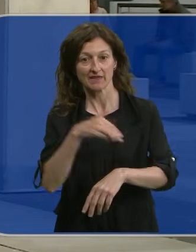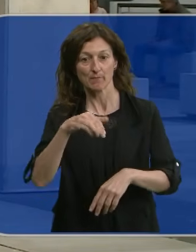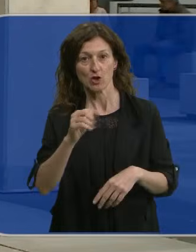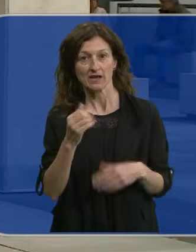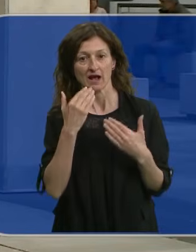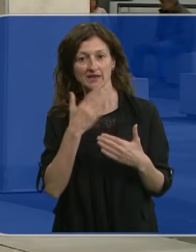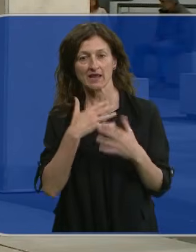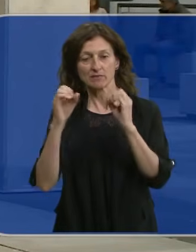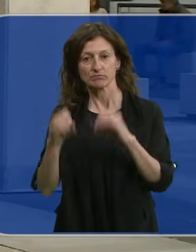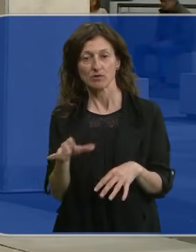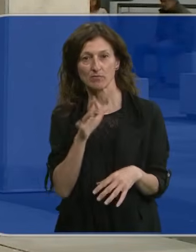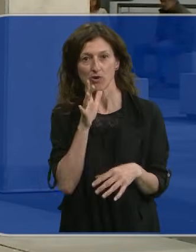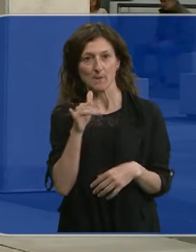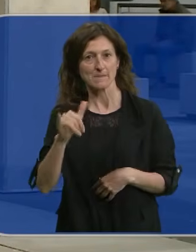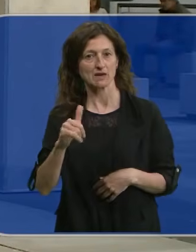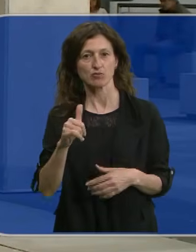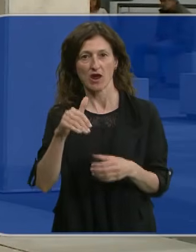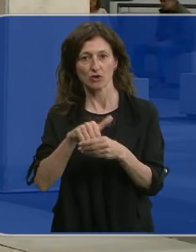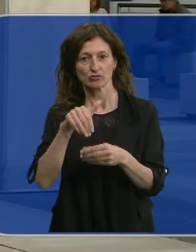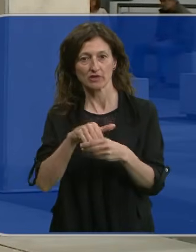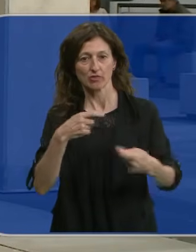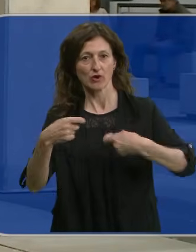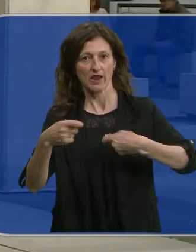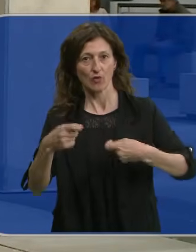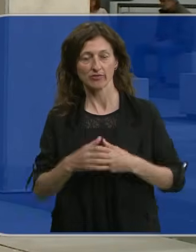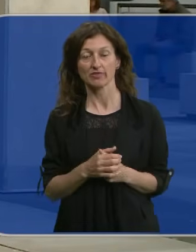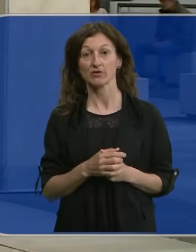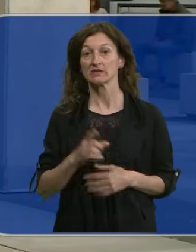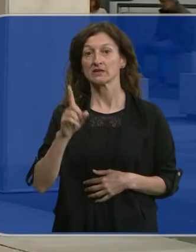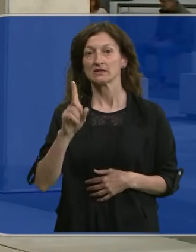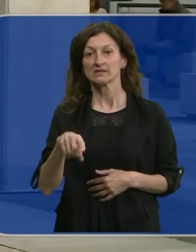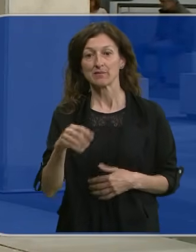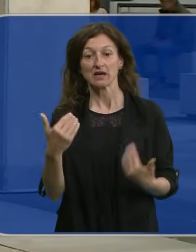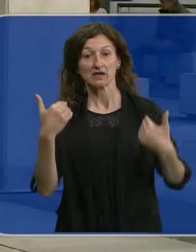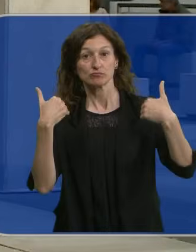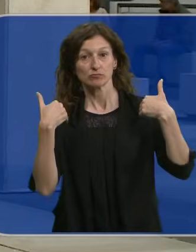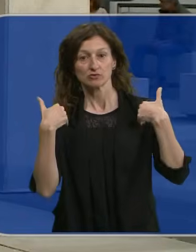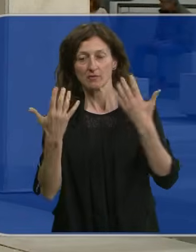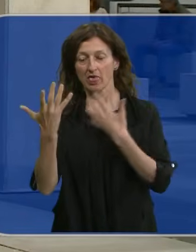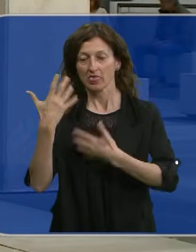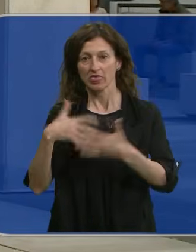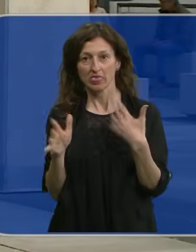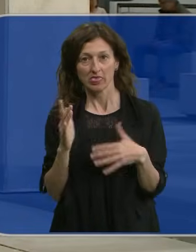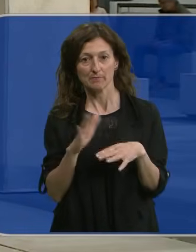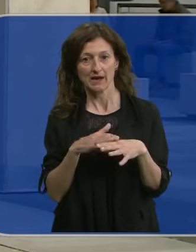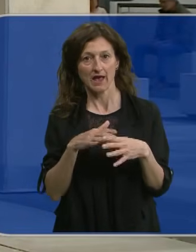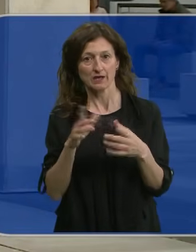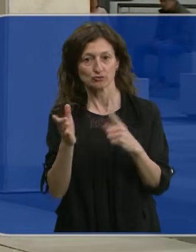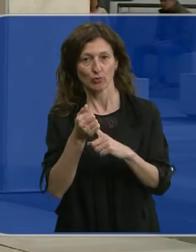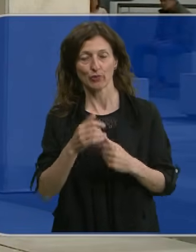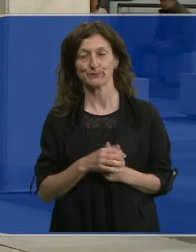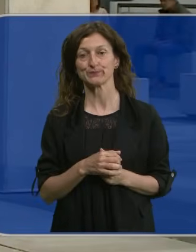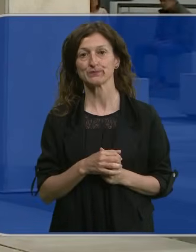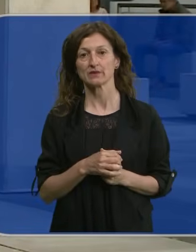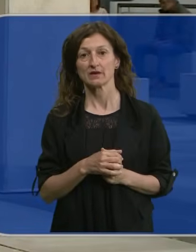Mónica García, por manipular, dicen, el contenido de las negociaciones y por eludir su responsabilidad para resolver el conflicto.